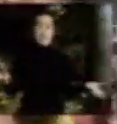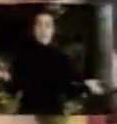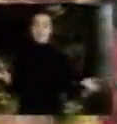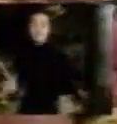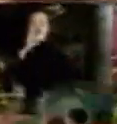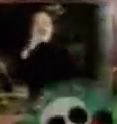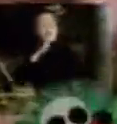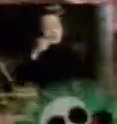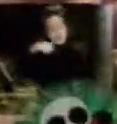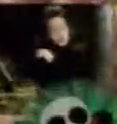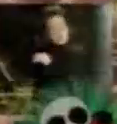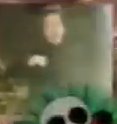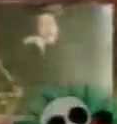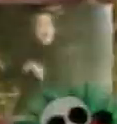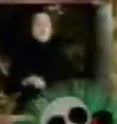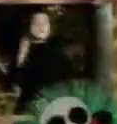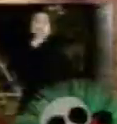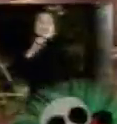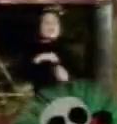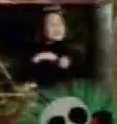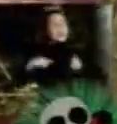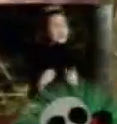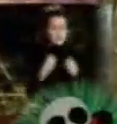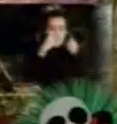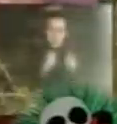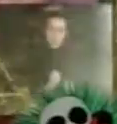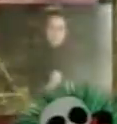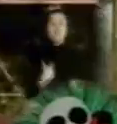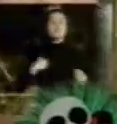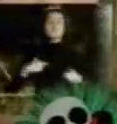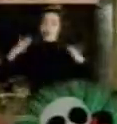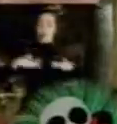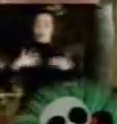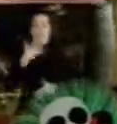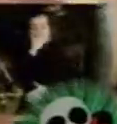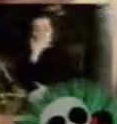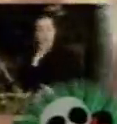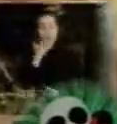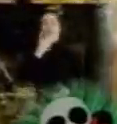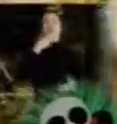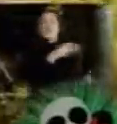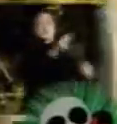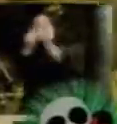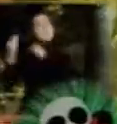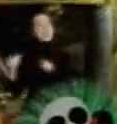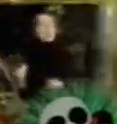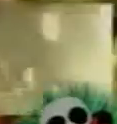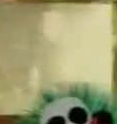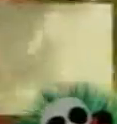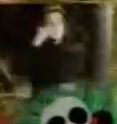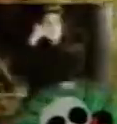Por ello yo canto de corazón, de mi brazo con mucho color. Mira cómo